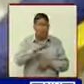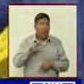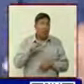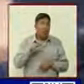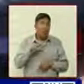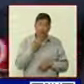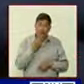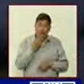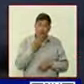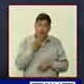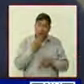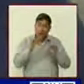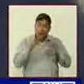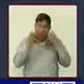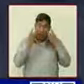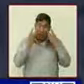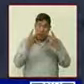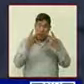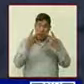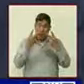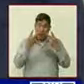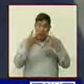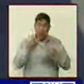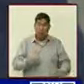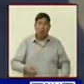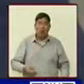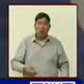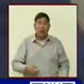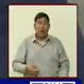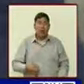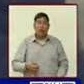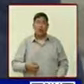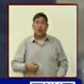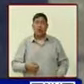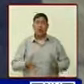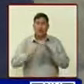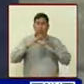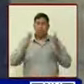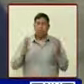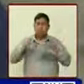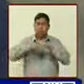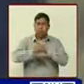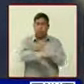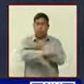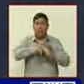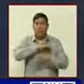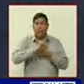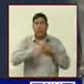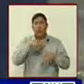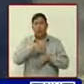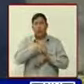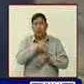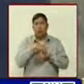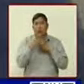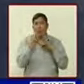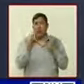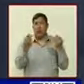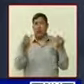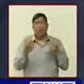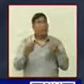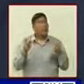Eso sí, acá se puede ver. Mira, aquí se puede bajar y se puede ver. Tengo de acá se puede ver el embovedado del fondo, sí, todo tapado ver. De tierra. Allá, por